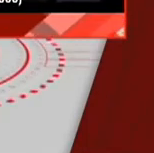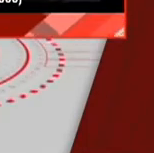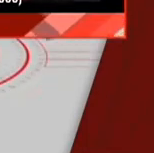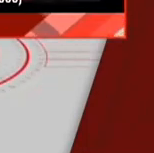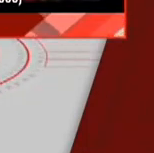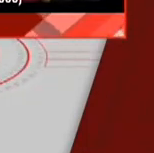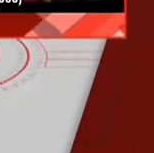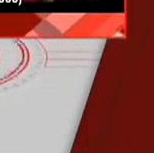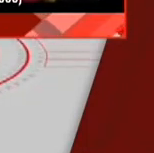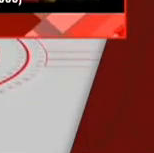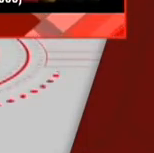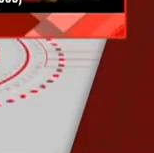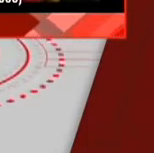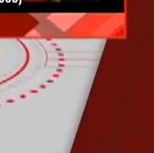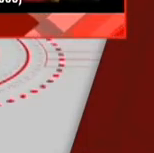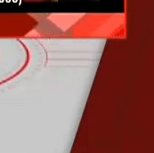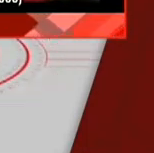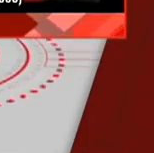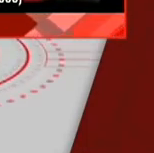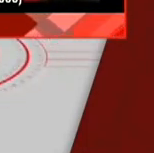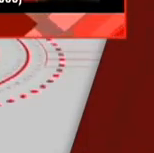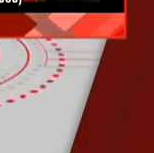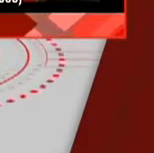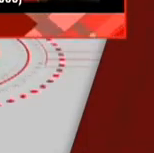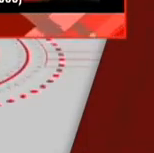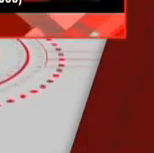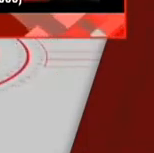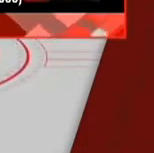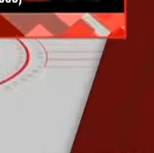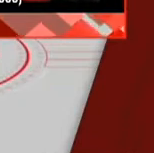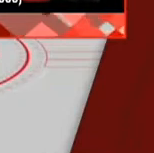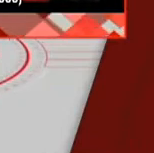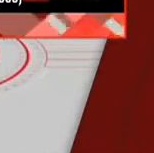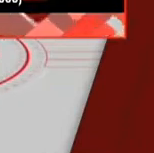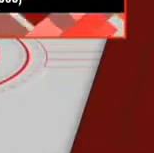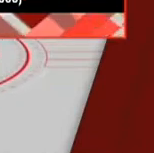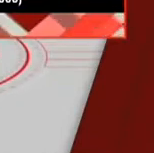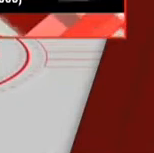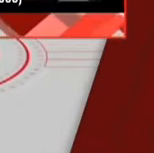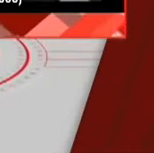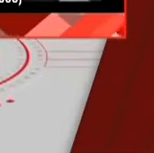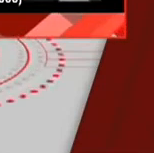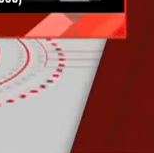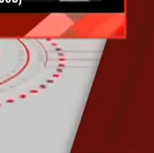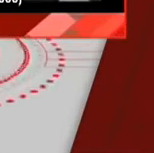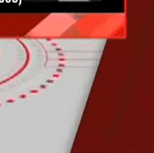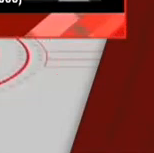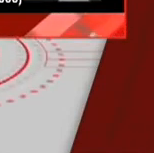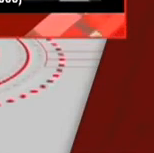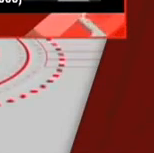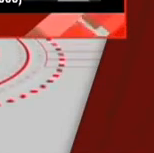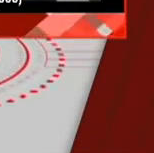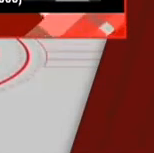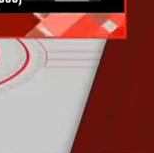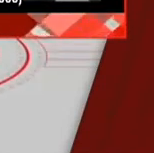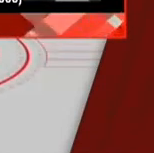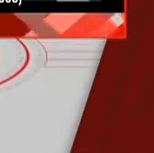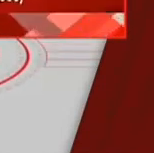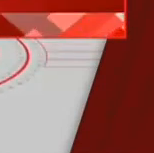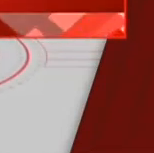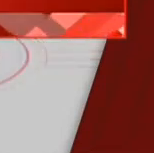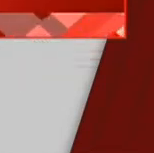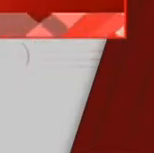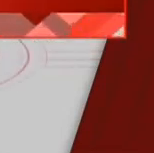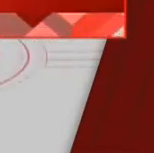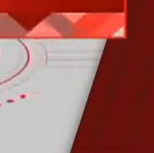caso de lo educativo, de lo organizacional, el caso de lo jurídico, el caso de lo publicitario, de la